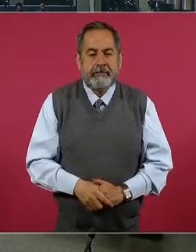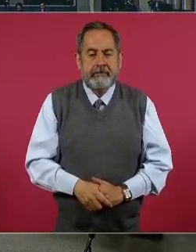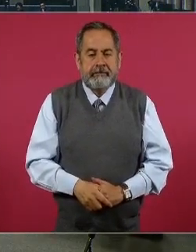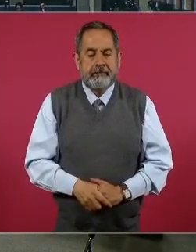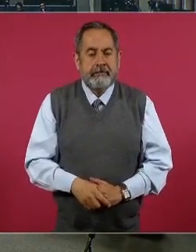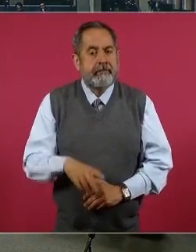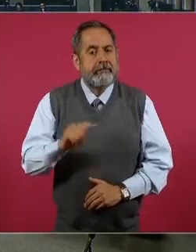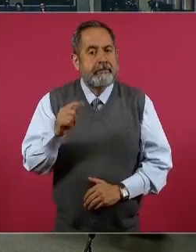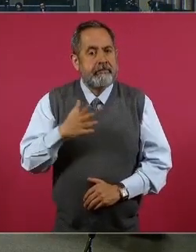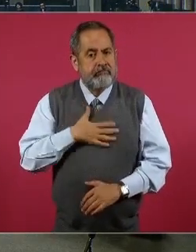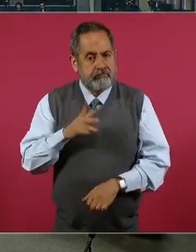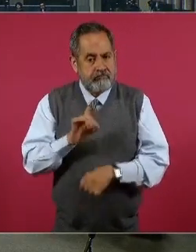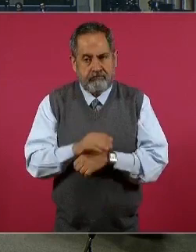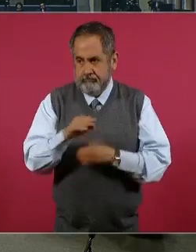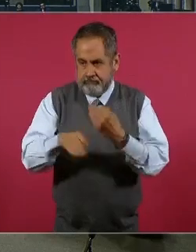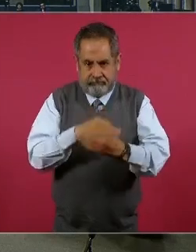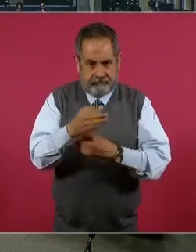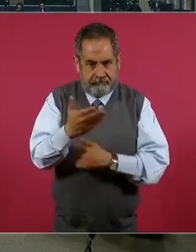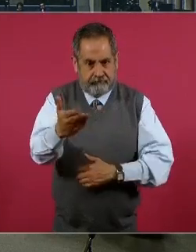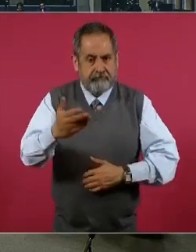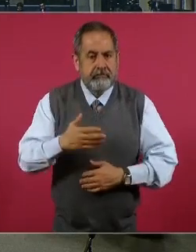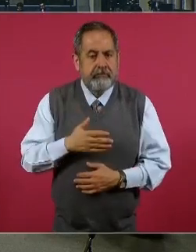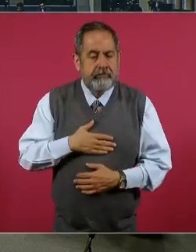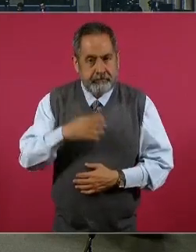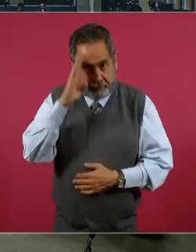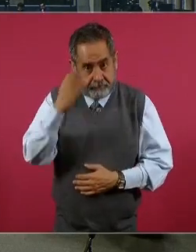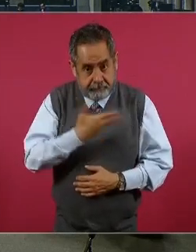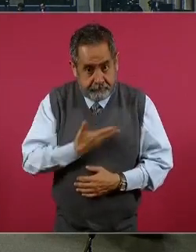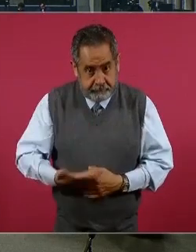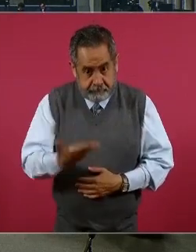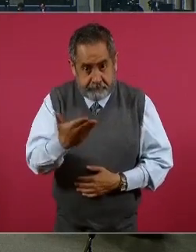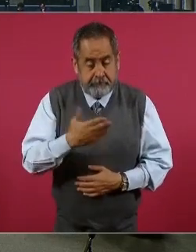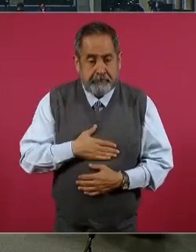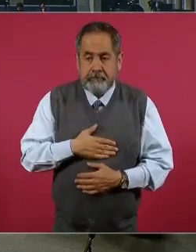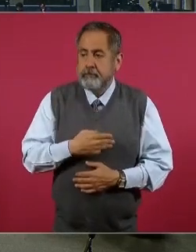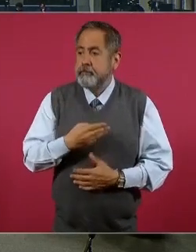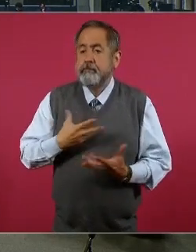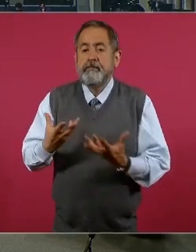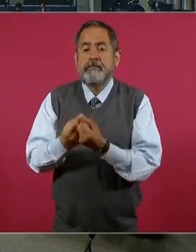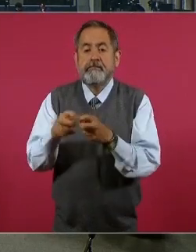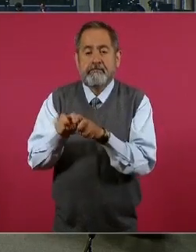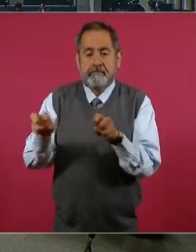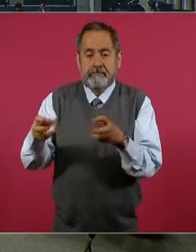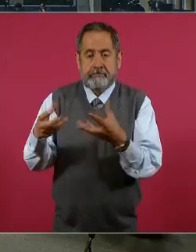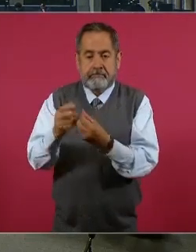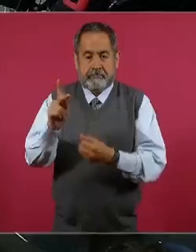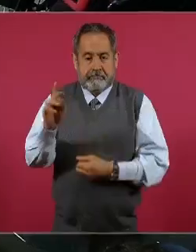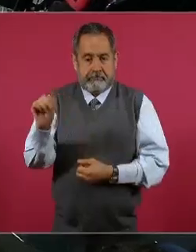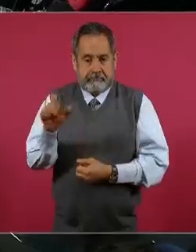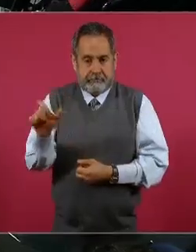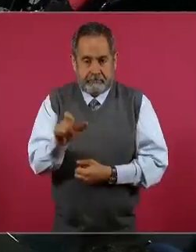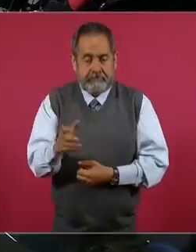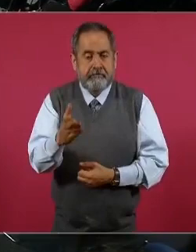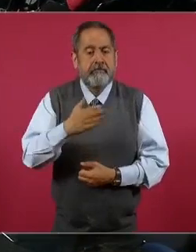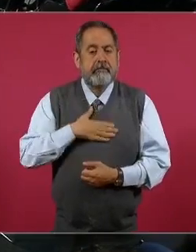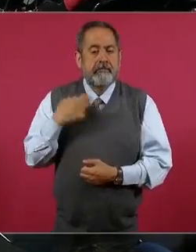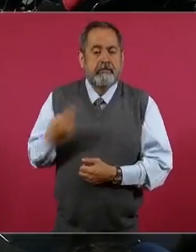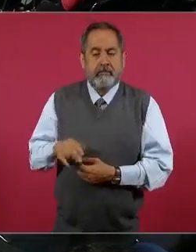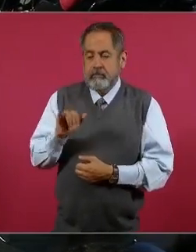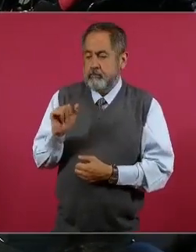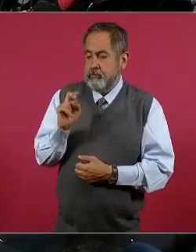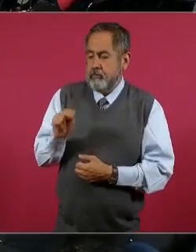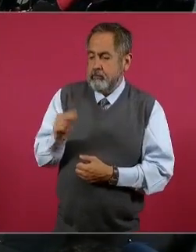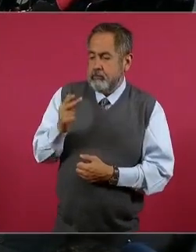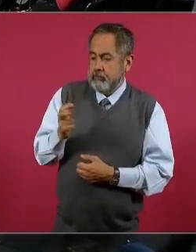¿Qué tal? Muy buenos días a todos y a todas. Señor presidente, miembros de Pemex. Juan Hernández de Yaro